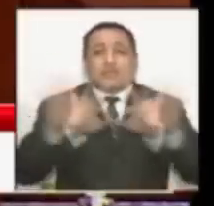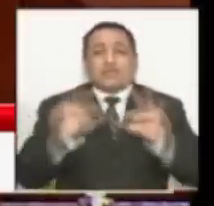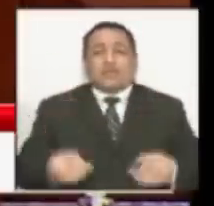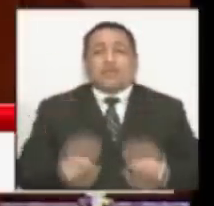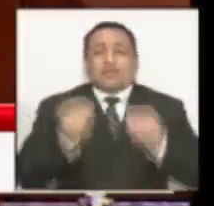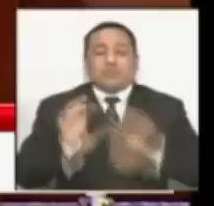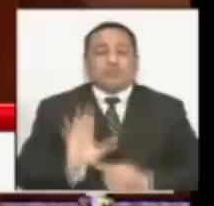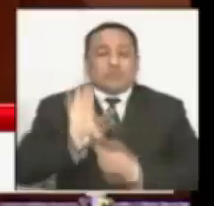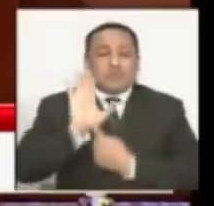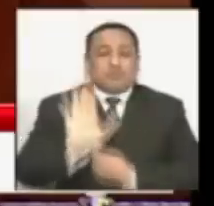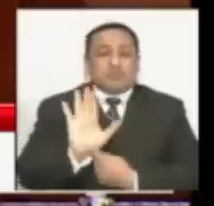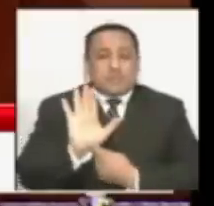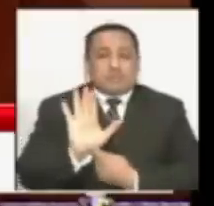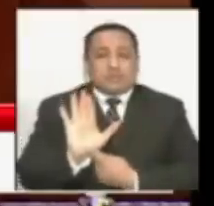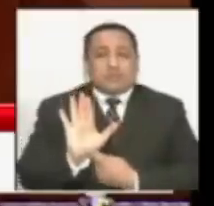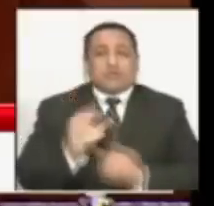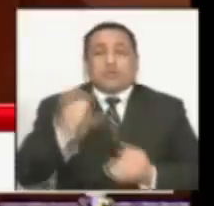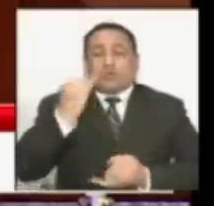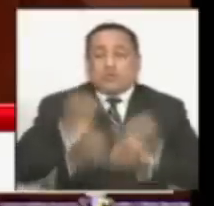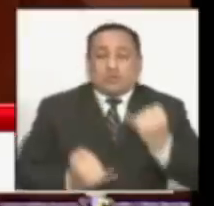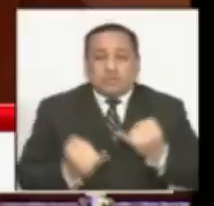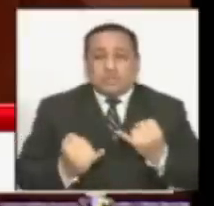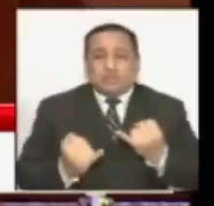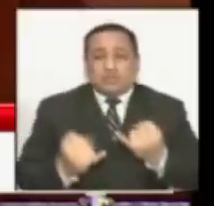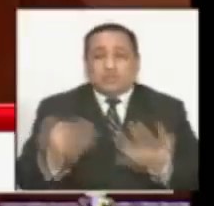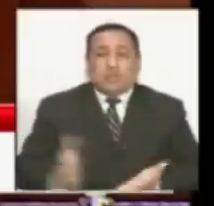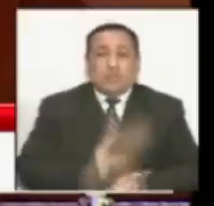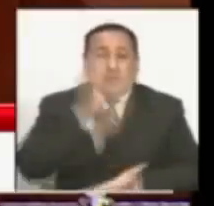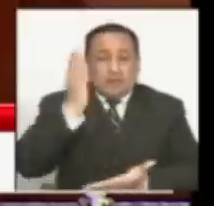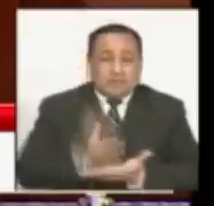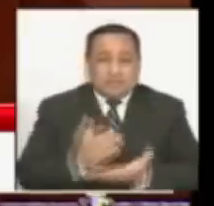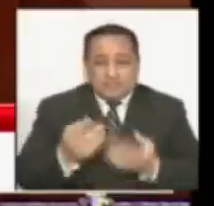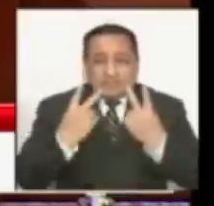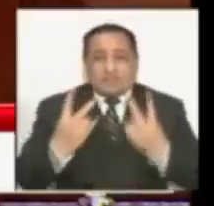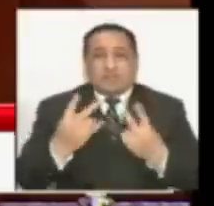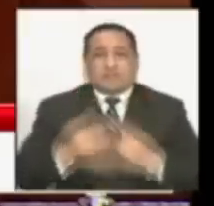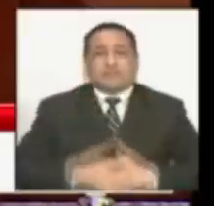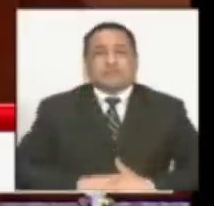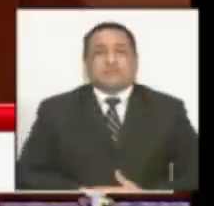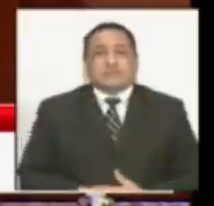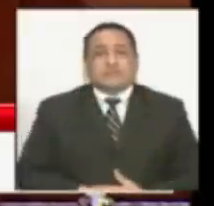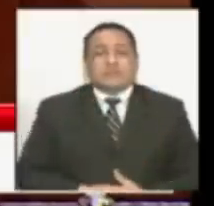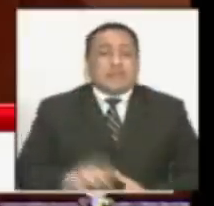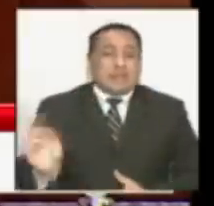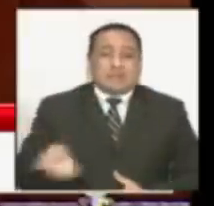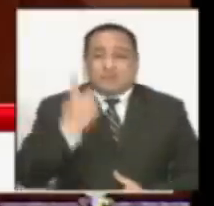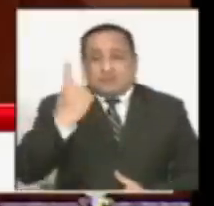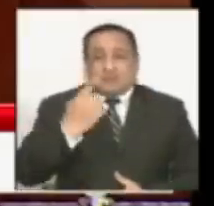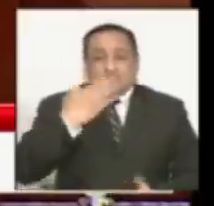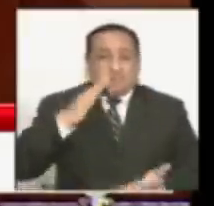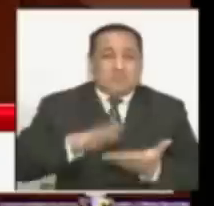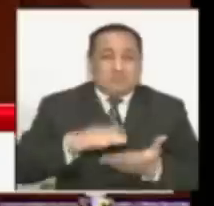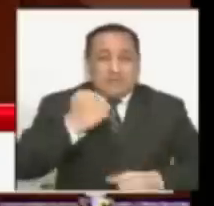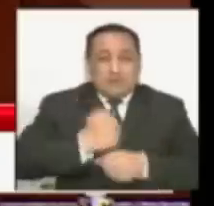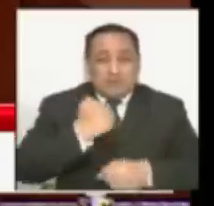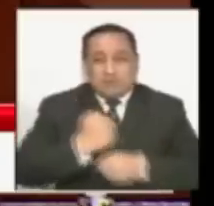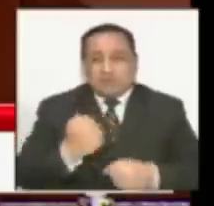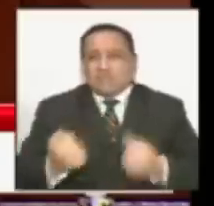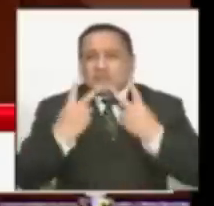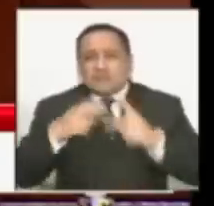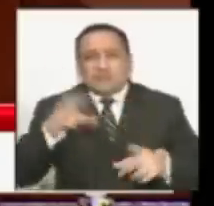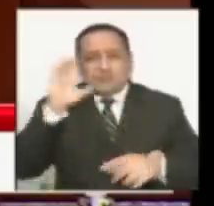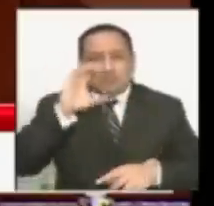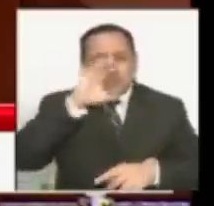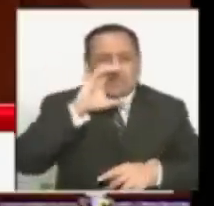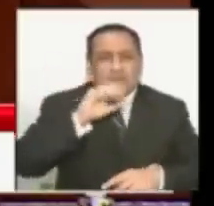como nos ha demostrado los últimos sucesos y situaciones. Las primeras acciones serán encontrar